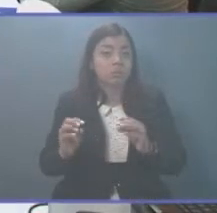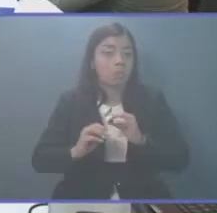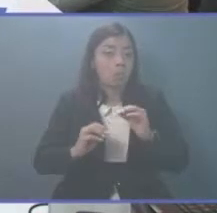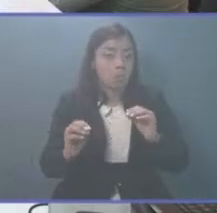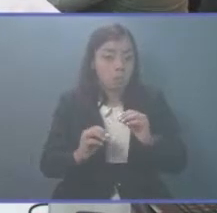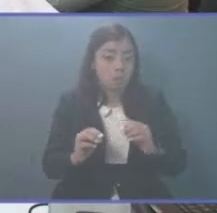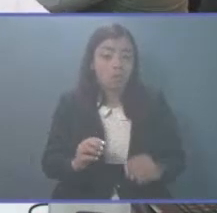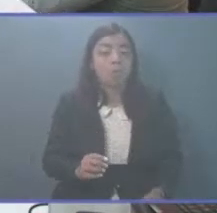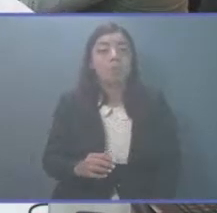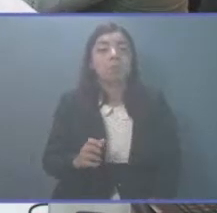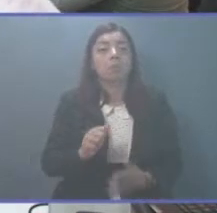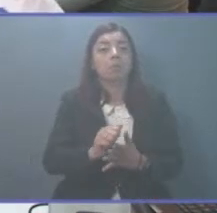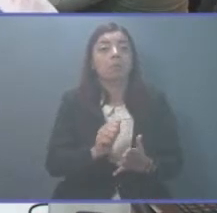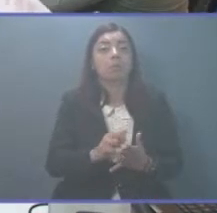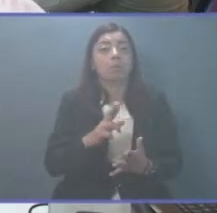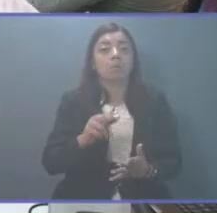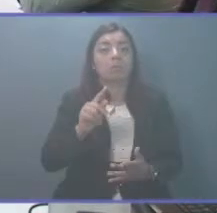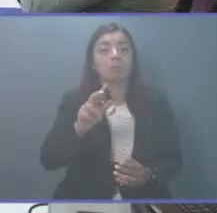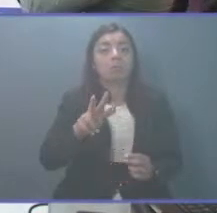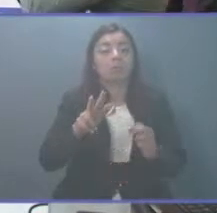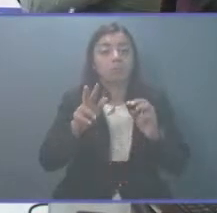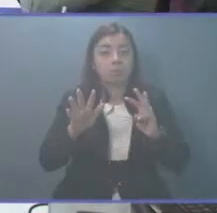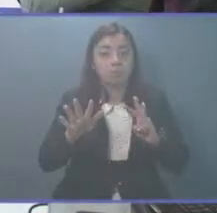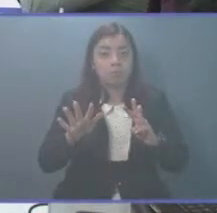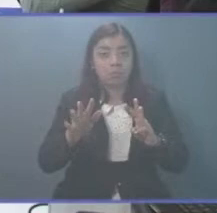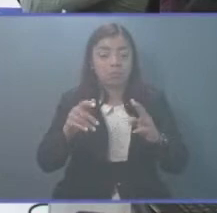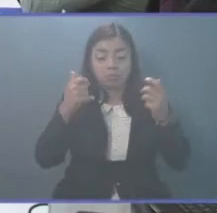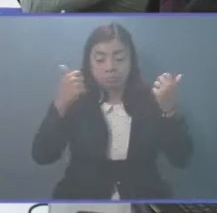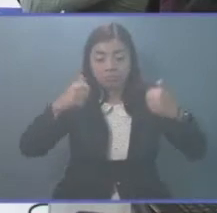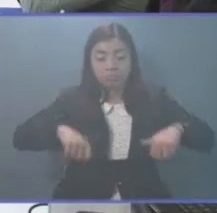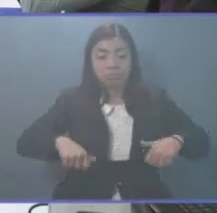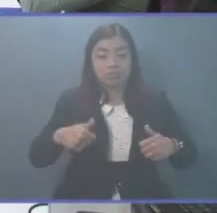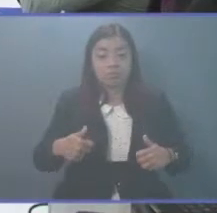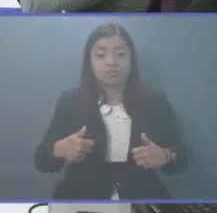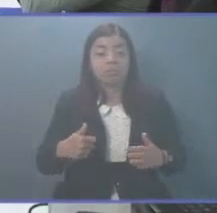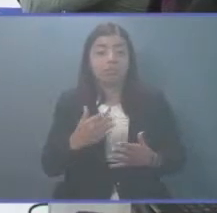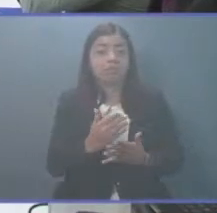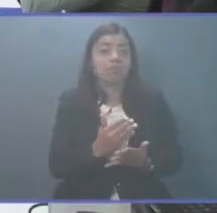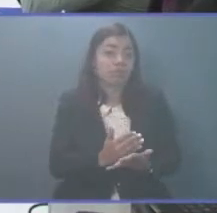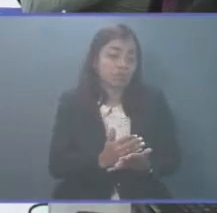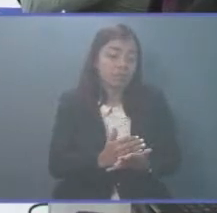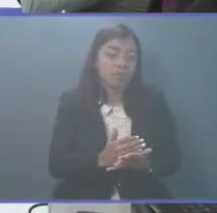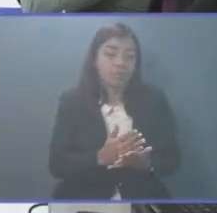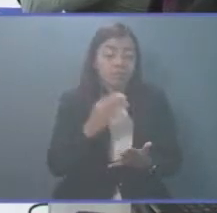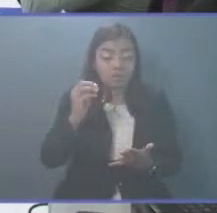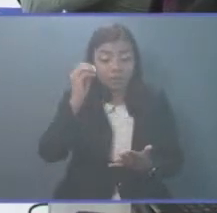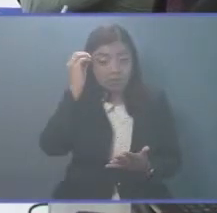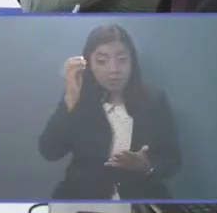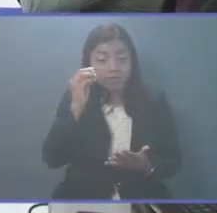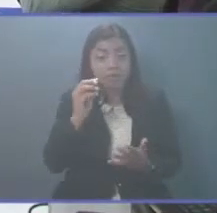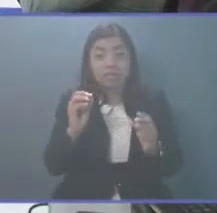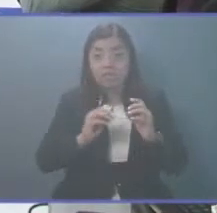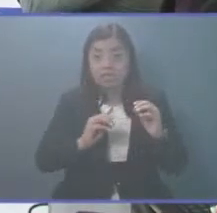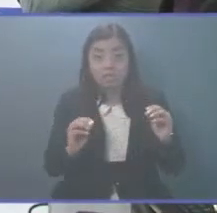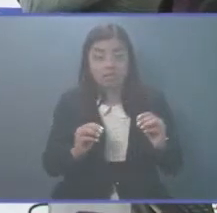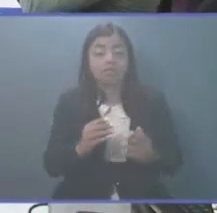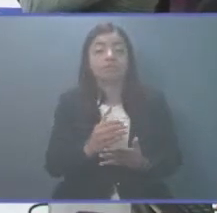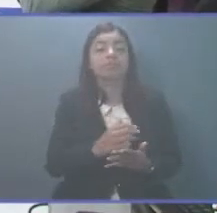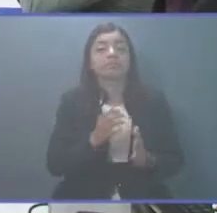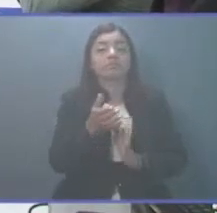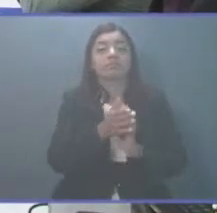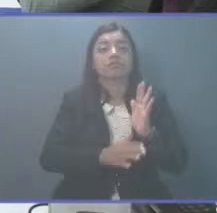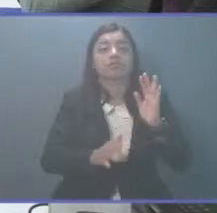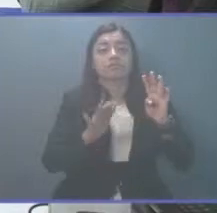hay. Artículo 38, autorización. ¿Observaciones? No las hay.